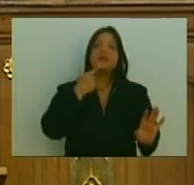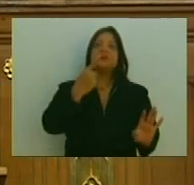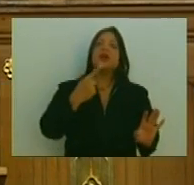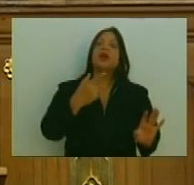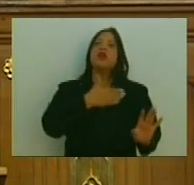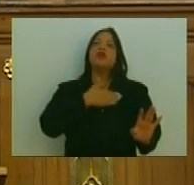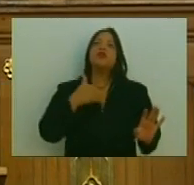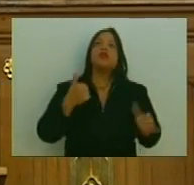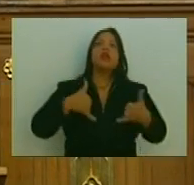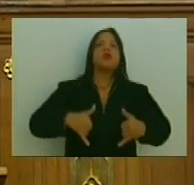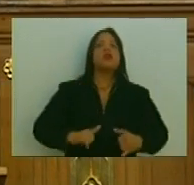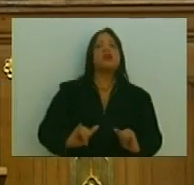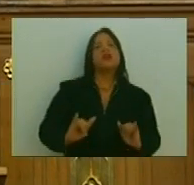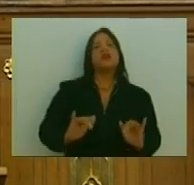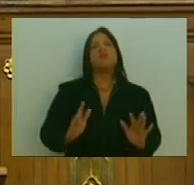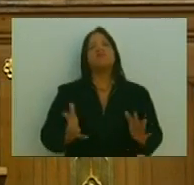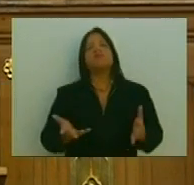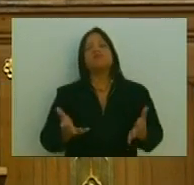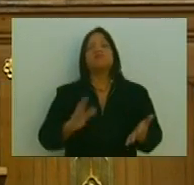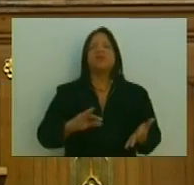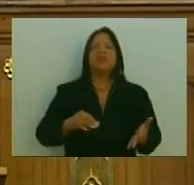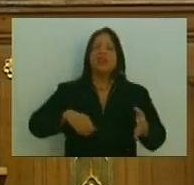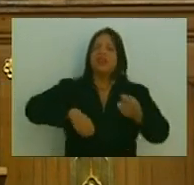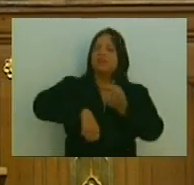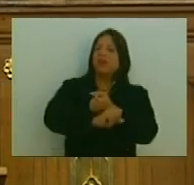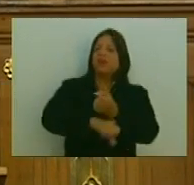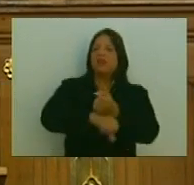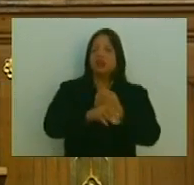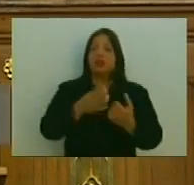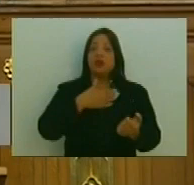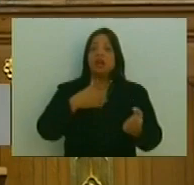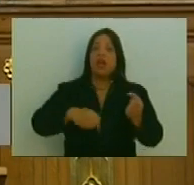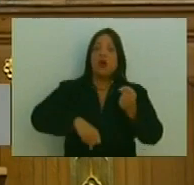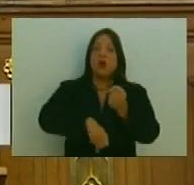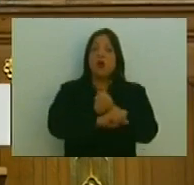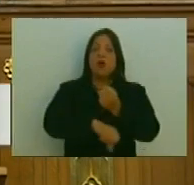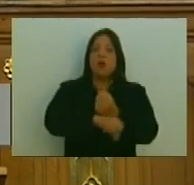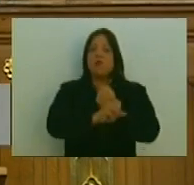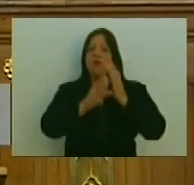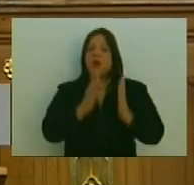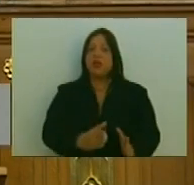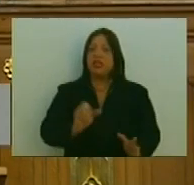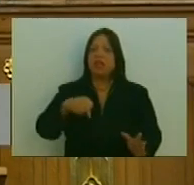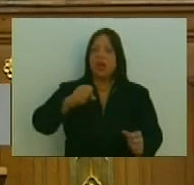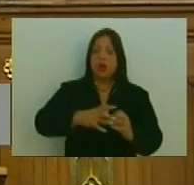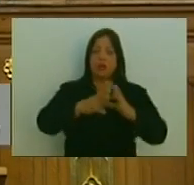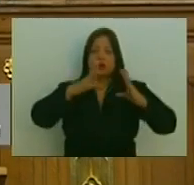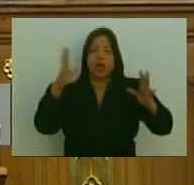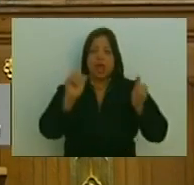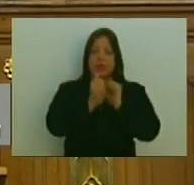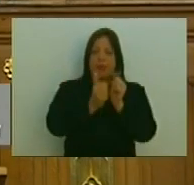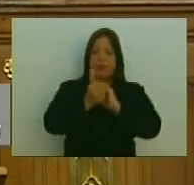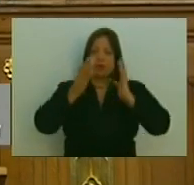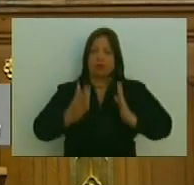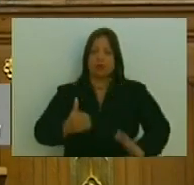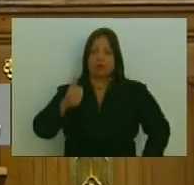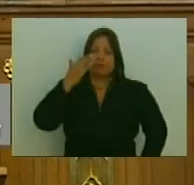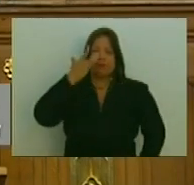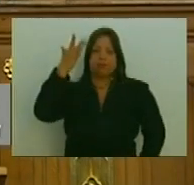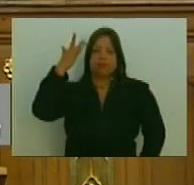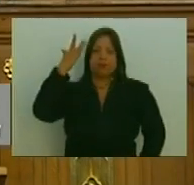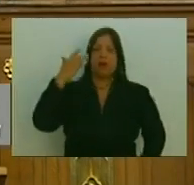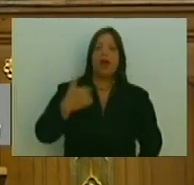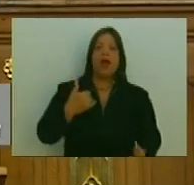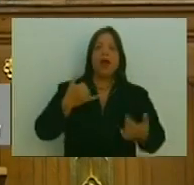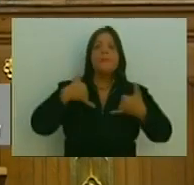bueno, mi hijo no sabe patear mucho, pero yo quiero que sea un futbolista, un gran deportista. Mi